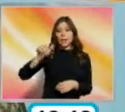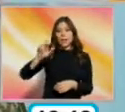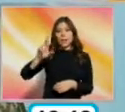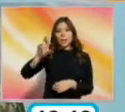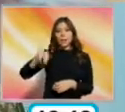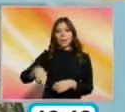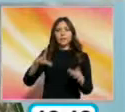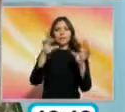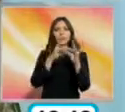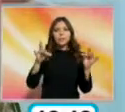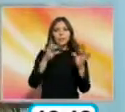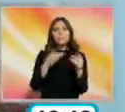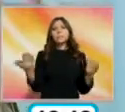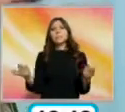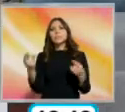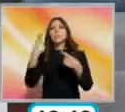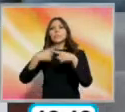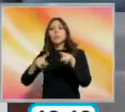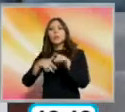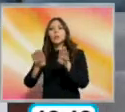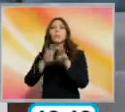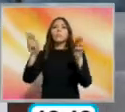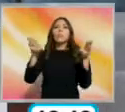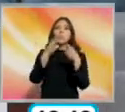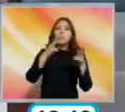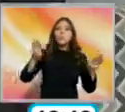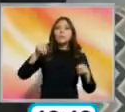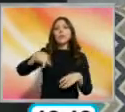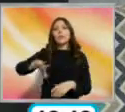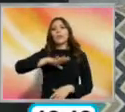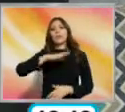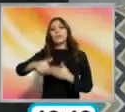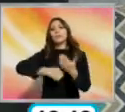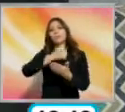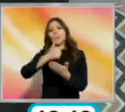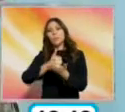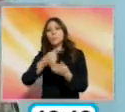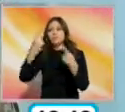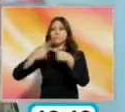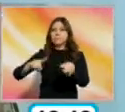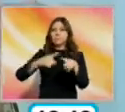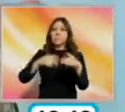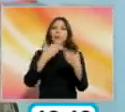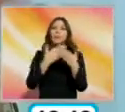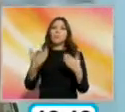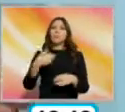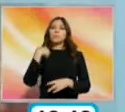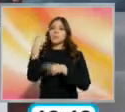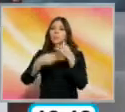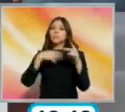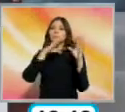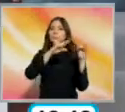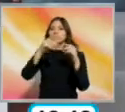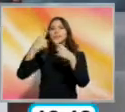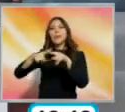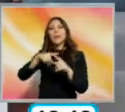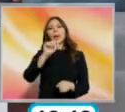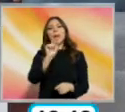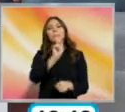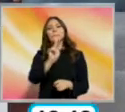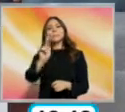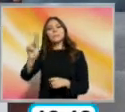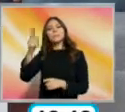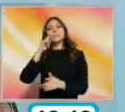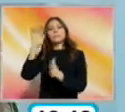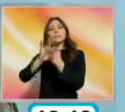comentando cuestiones alrededor de la música, cómo en la ciudad y todo esto. Entonces, les voy a compartir ahorita un par de aplicaciones, pero antes vamos a